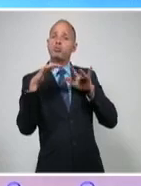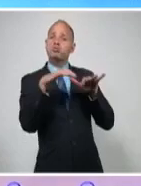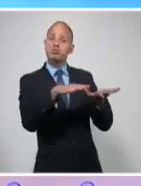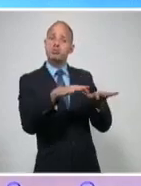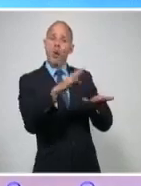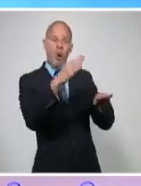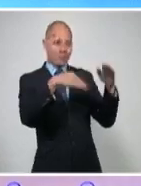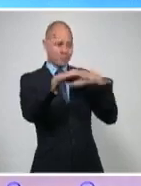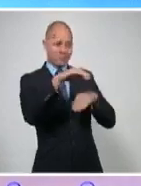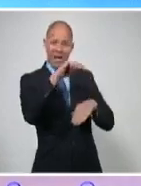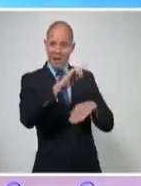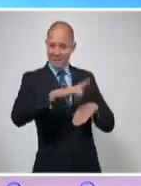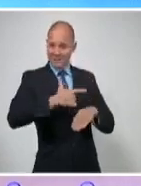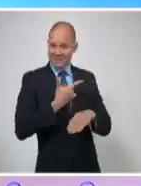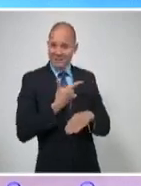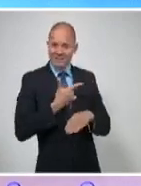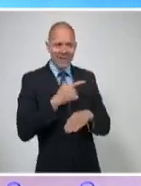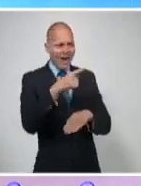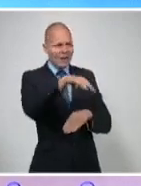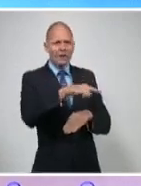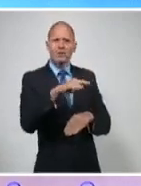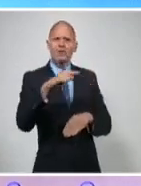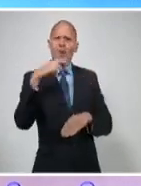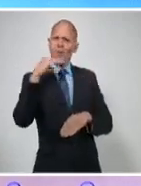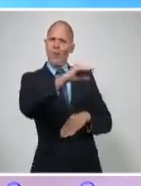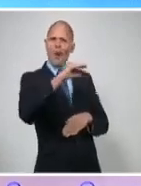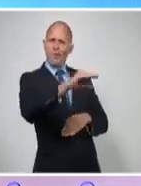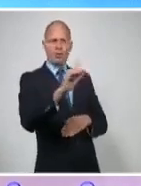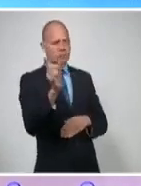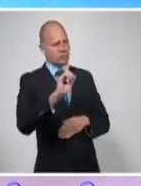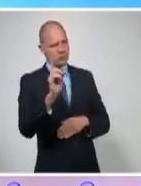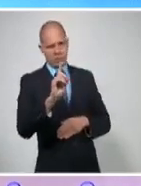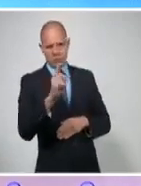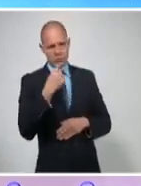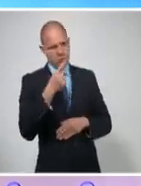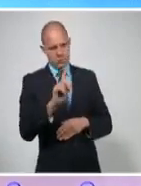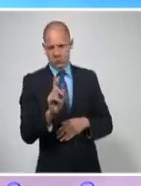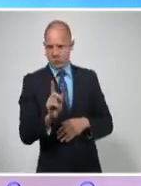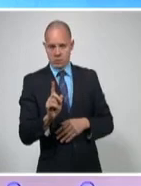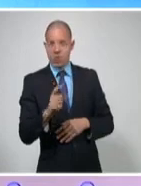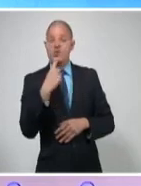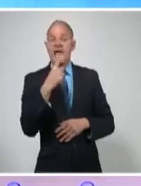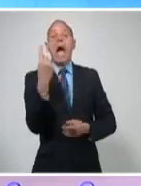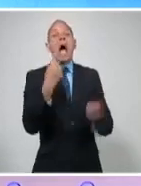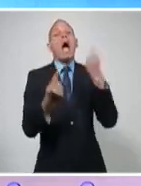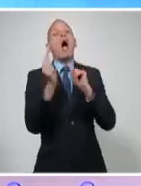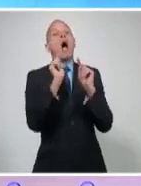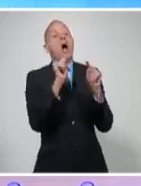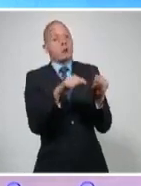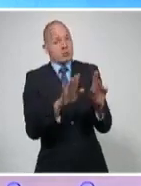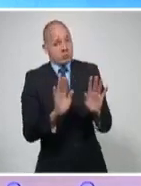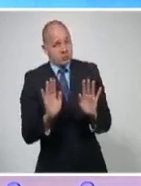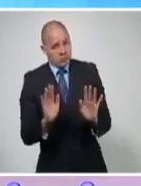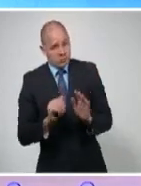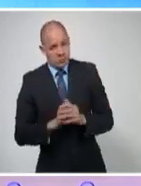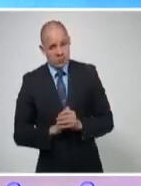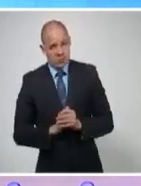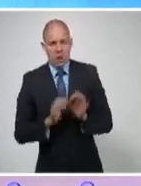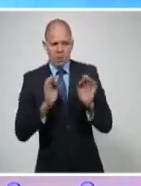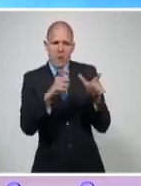noviembre al Ministerio de Cultura reciben dinero del exterior para subvertir el orden aquí en el país. No, la realidad es que todos